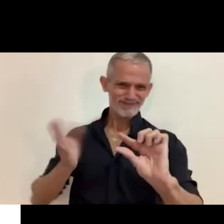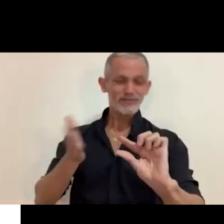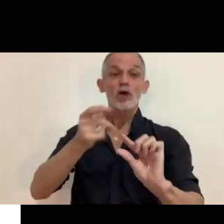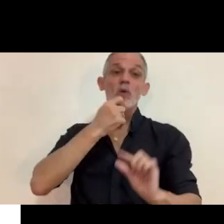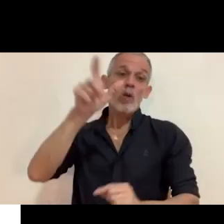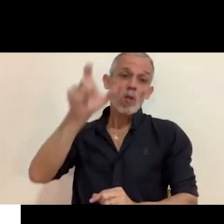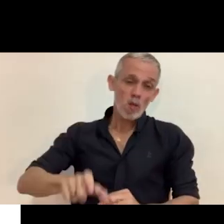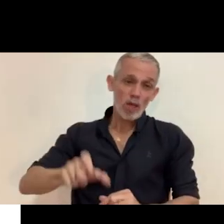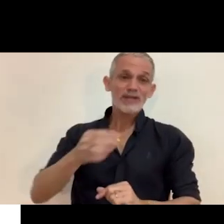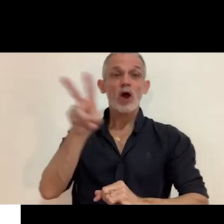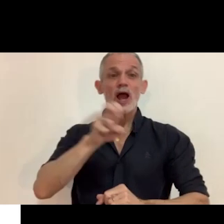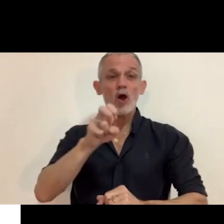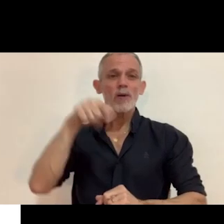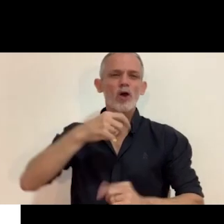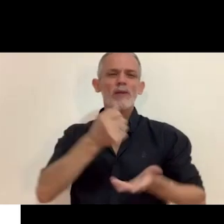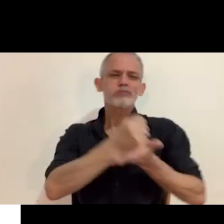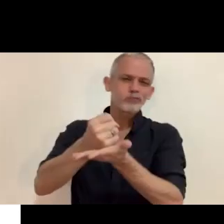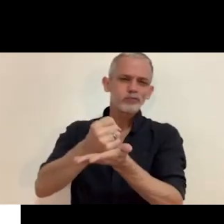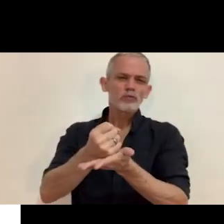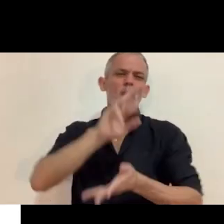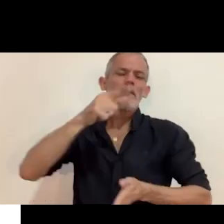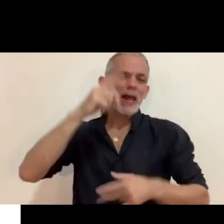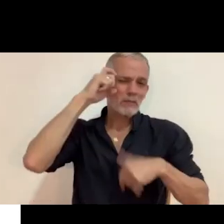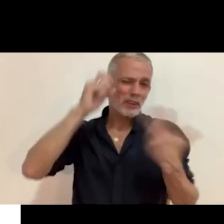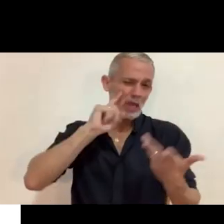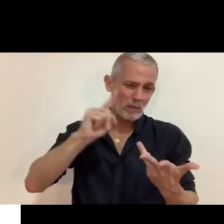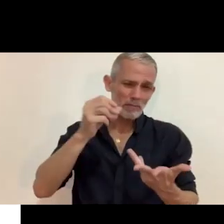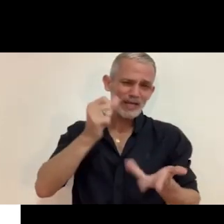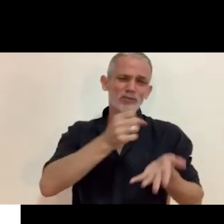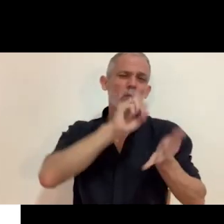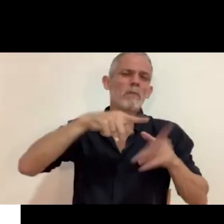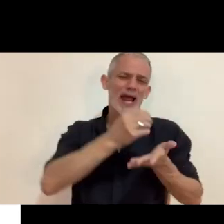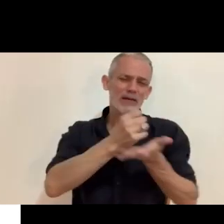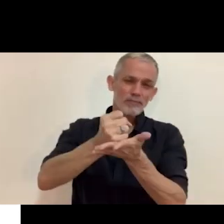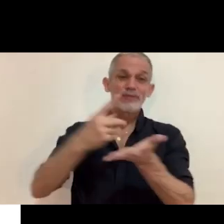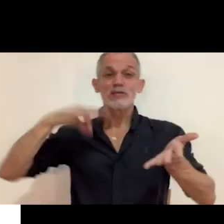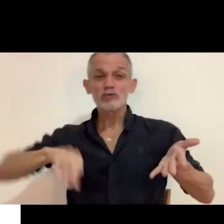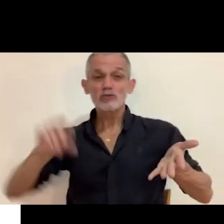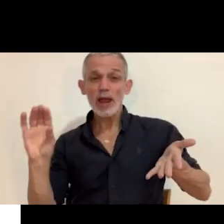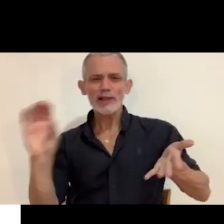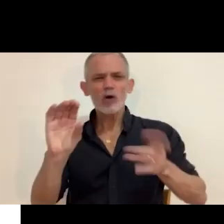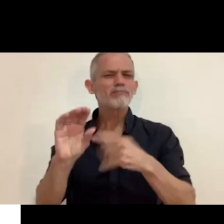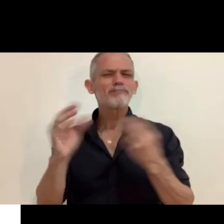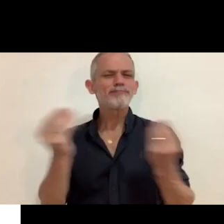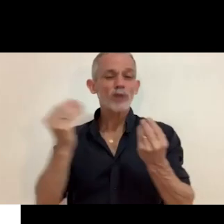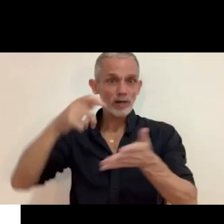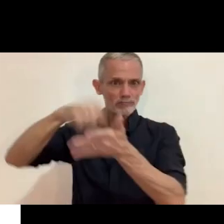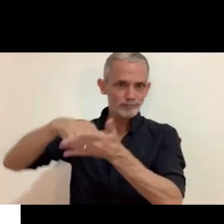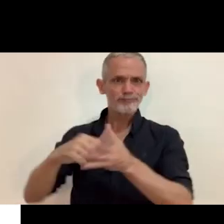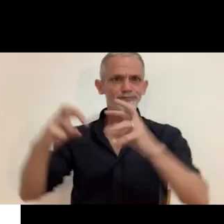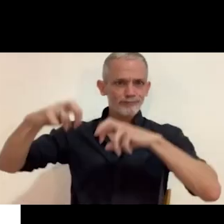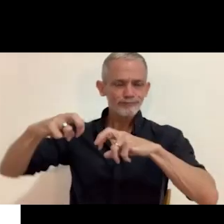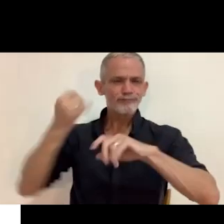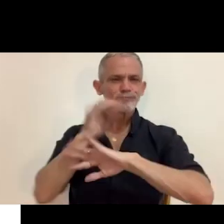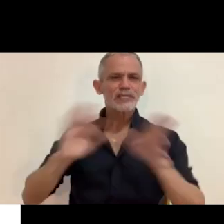está cobrando hoy un subsidio de 10.000 pesos y el sueldo, de acuerdo a convenio colectivo de trabajo, es